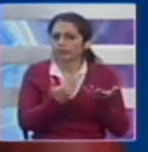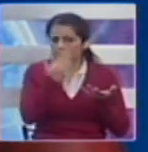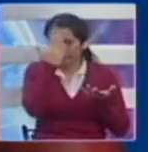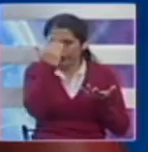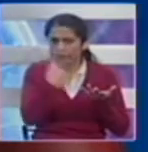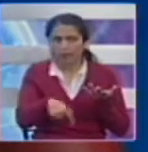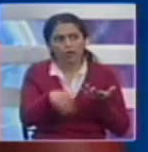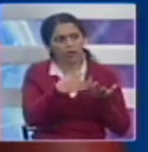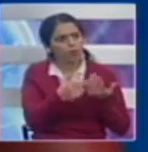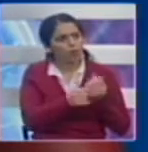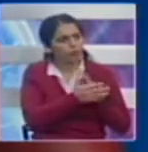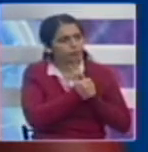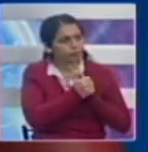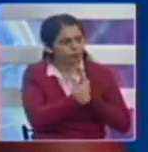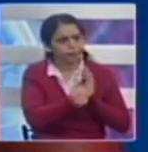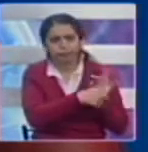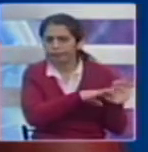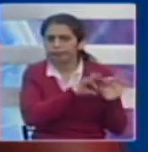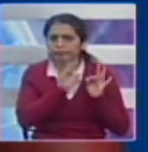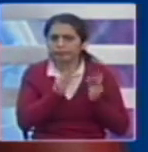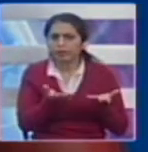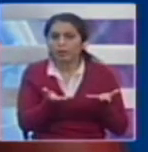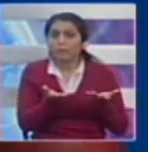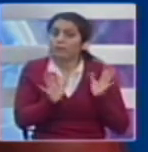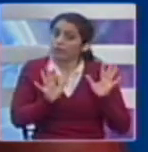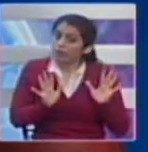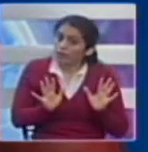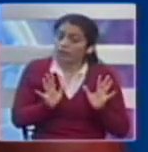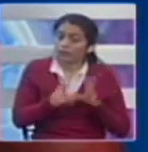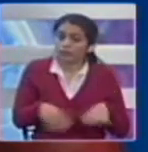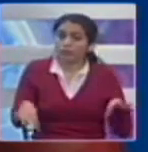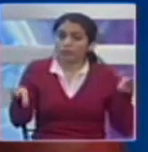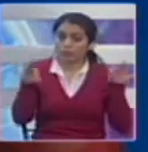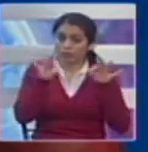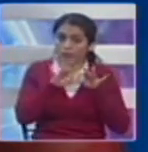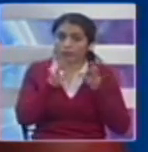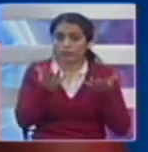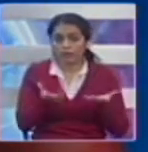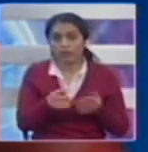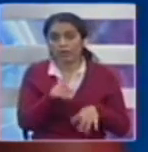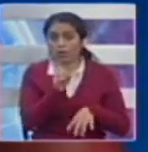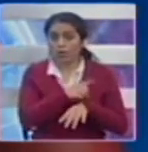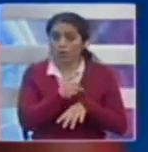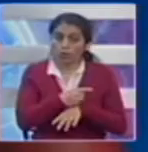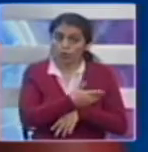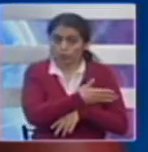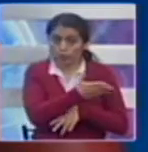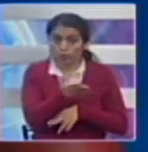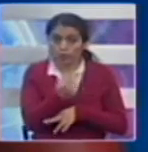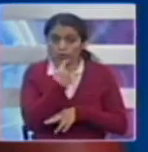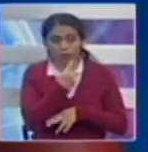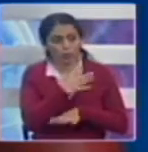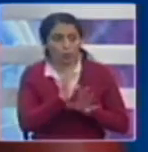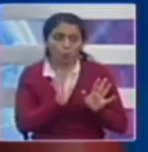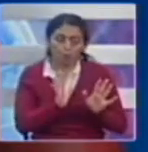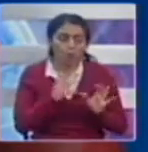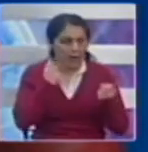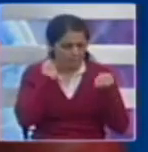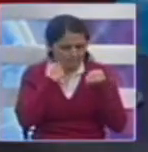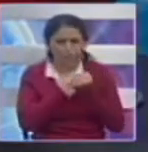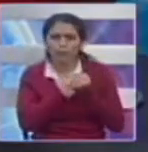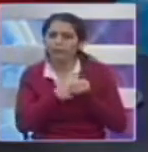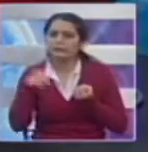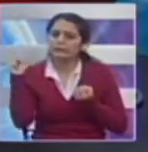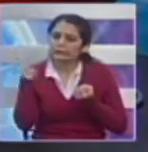tenemos personal valioso en la institución, pero es necesario decirles a nuestros médicos que nosotros estamos con ellos. Es